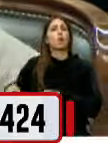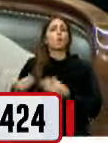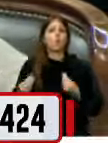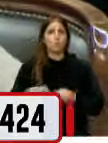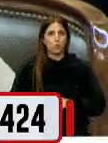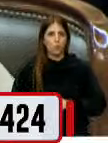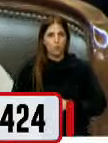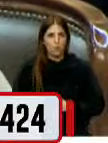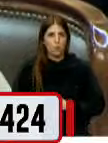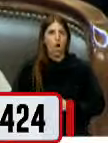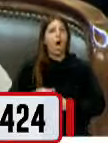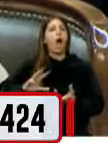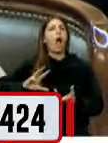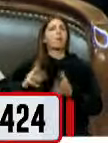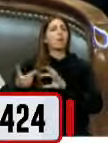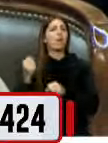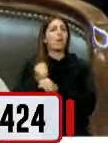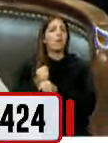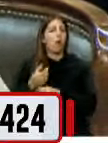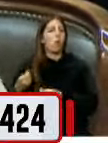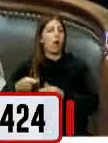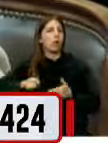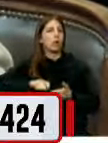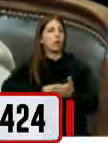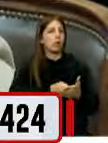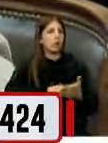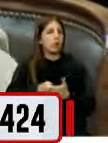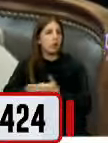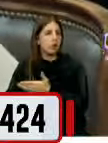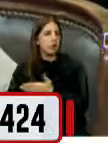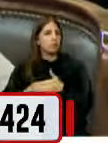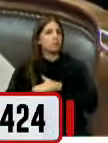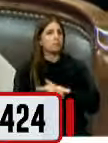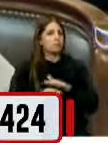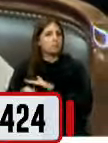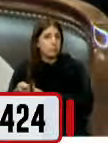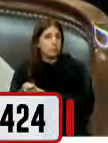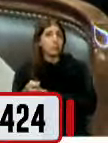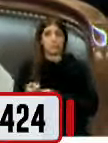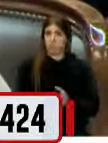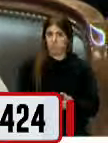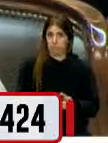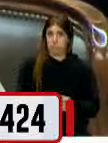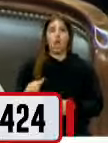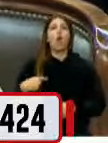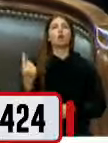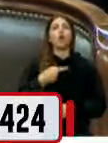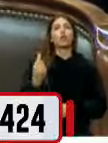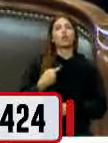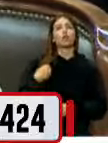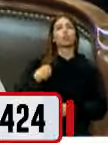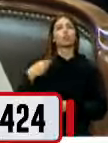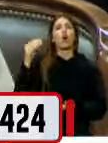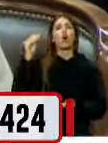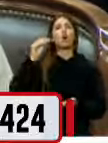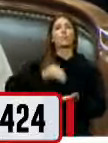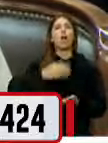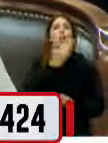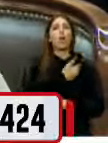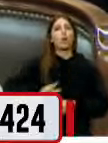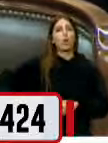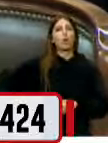por ejemplo el monotributo social que afecta a 1.500.000 personas el momento donde todo está encarecido, donde hay despidos,